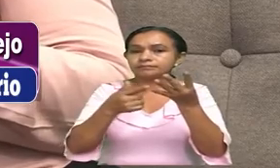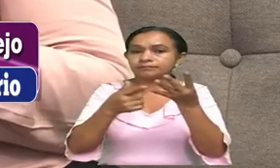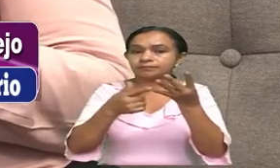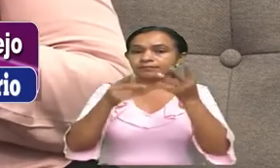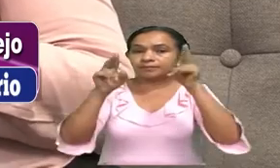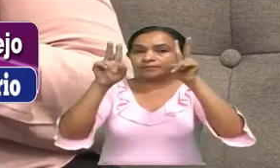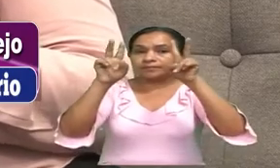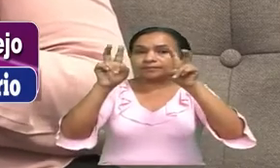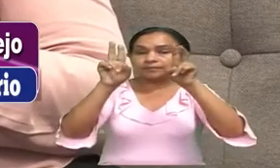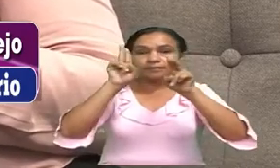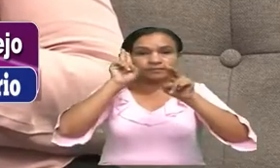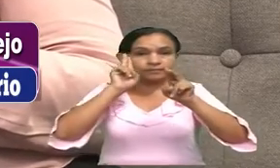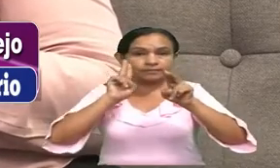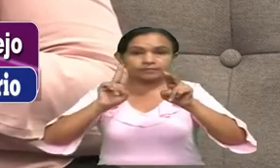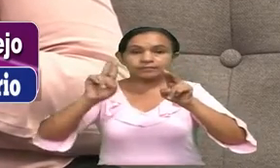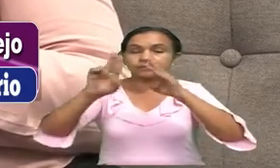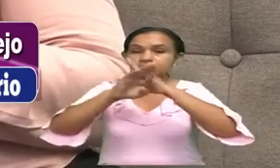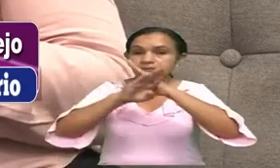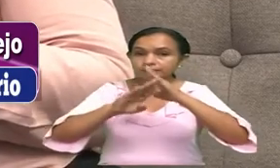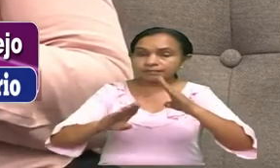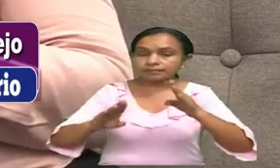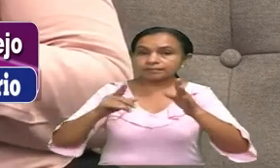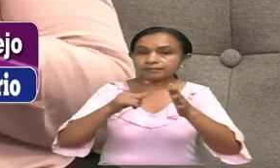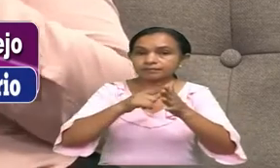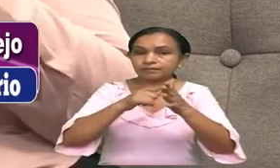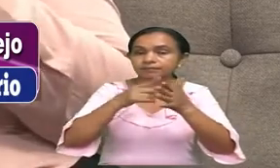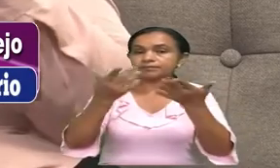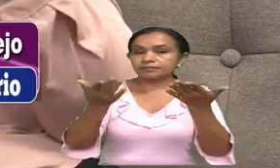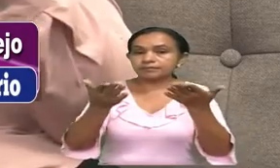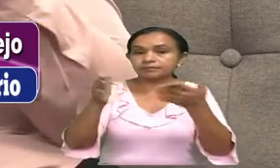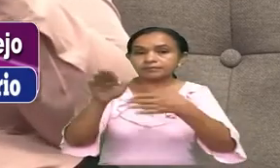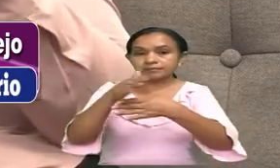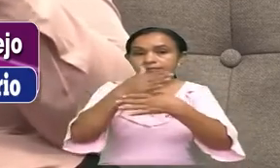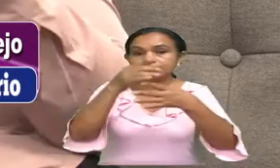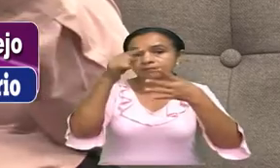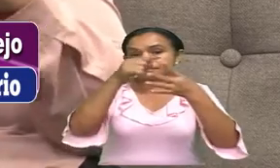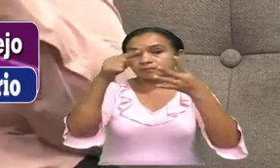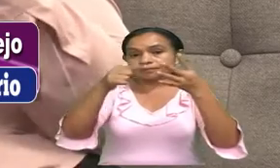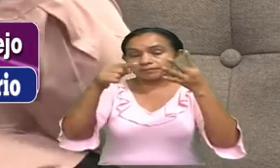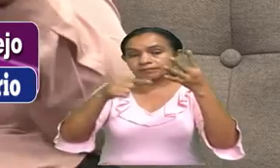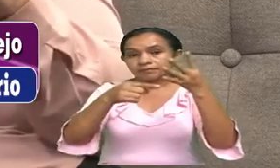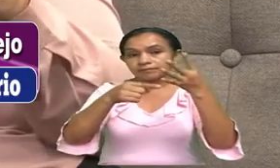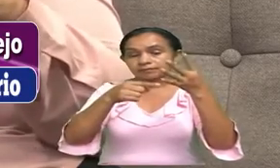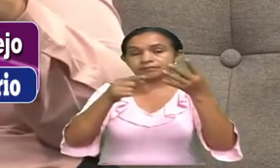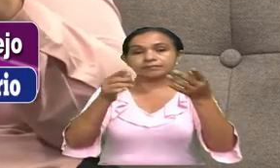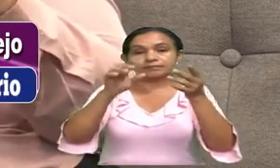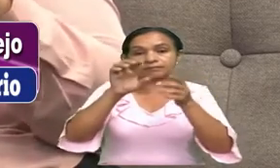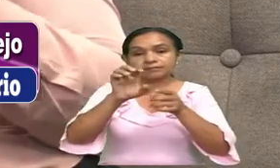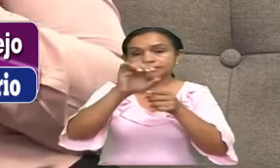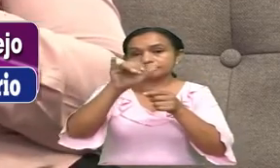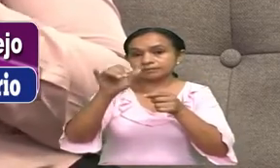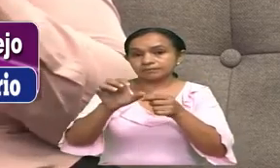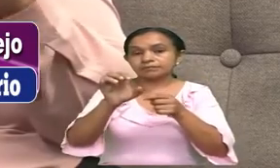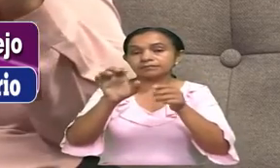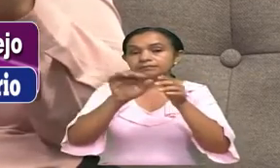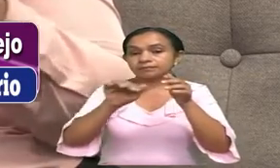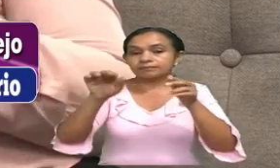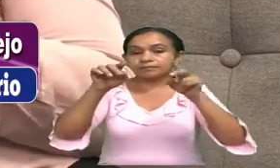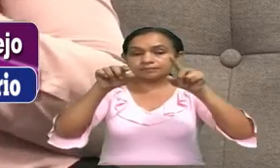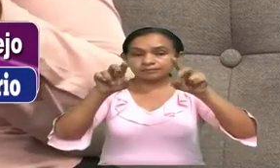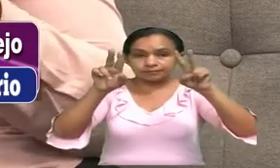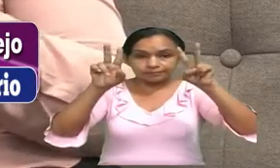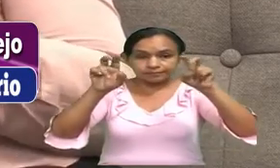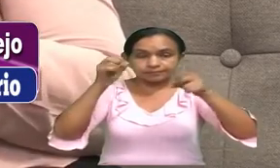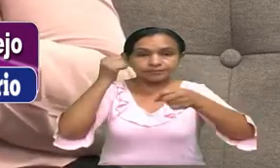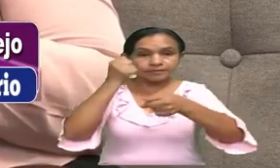el tema de la Universidad para la Paz. Entonces, esas son los grandes líneas o los grandes ejes, y sobre eso es lo que se